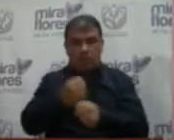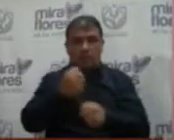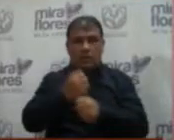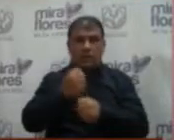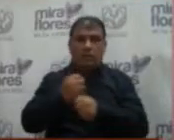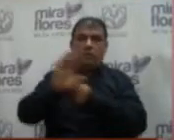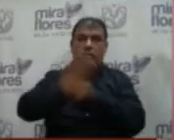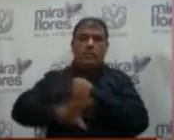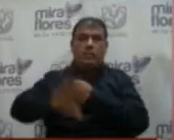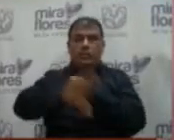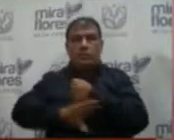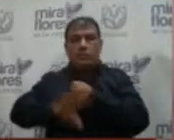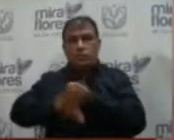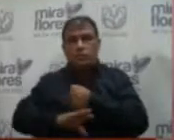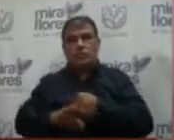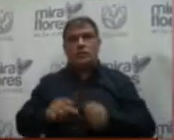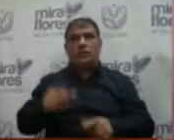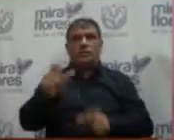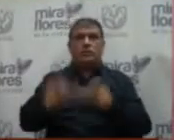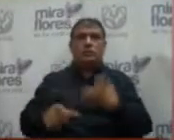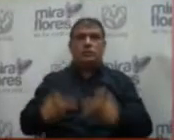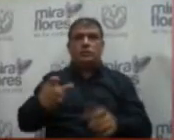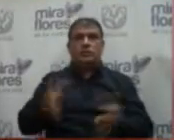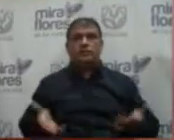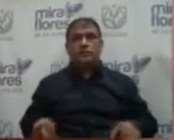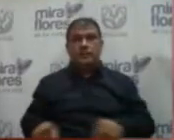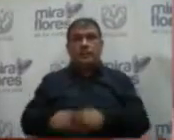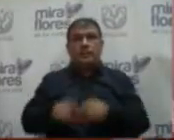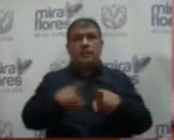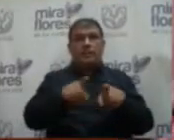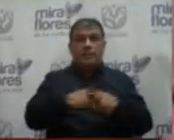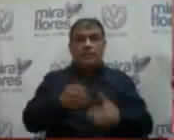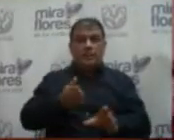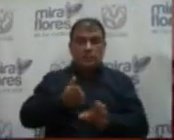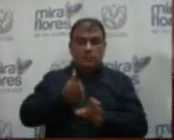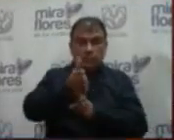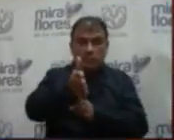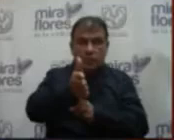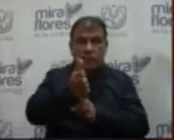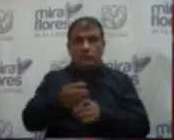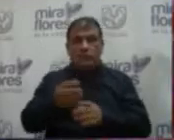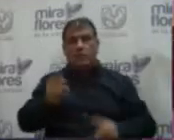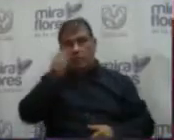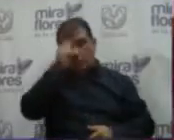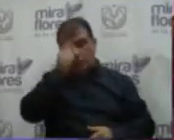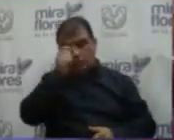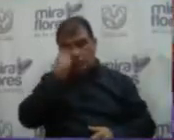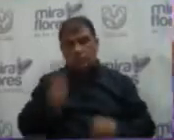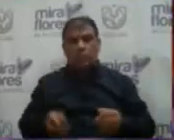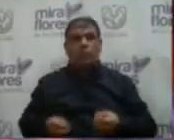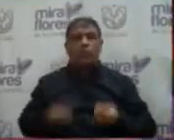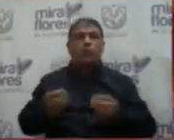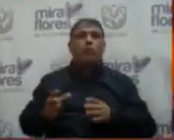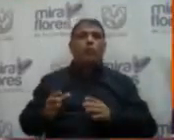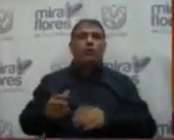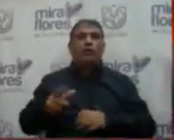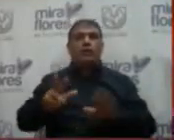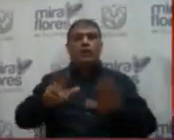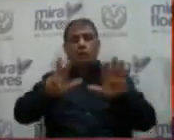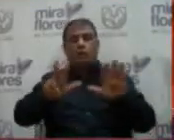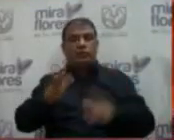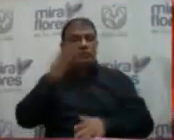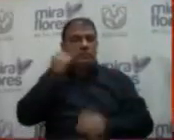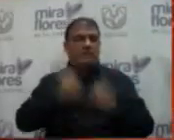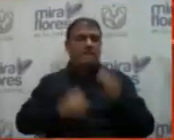la seguridad de nuestro distrito. También en esa línea hemos sido reconocidos como una de las 8 experiencias